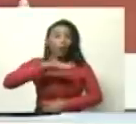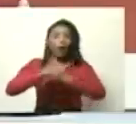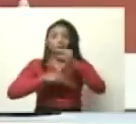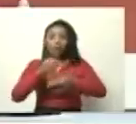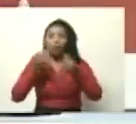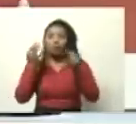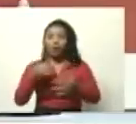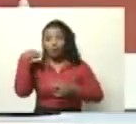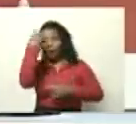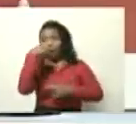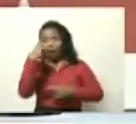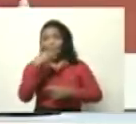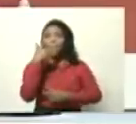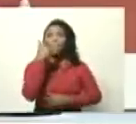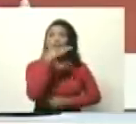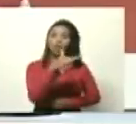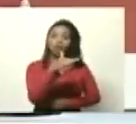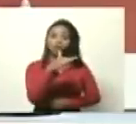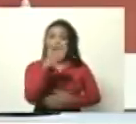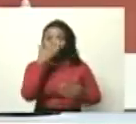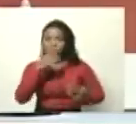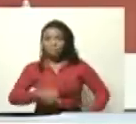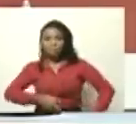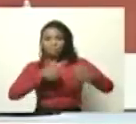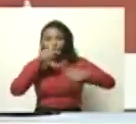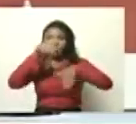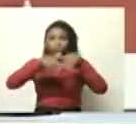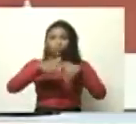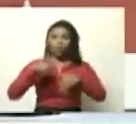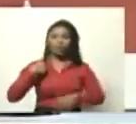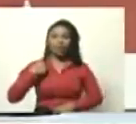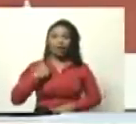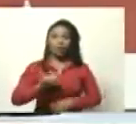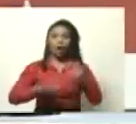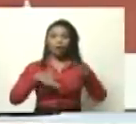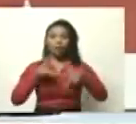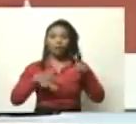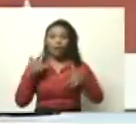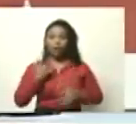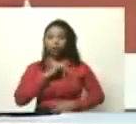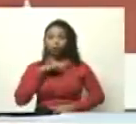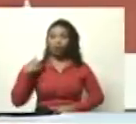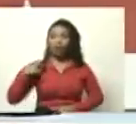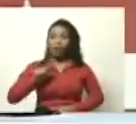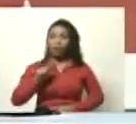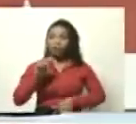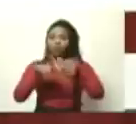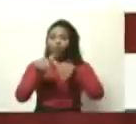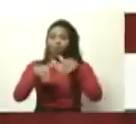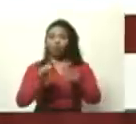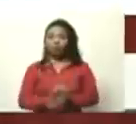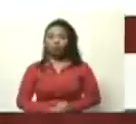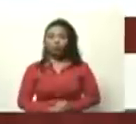a las próximas confrontaciones electorales que tengamos, eventos electorales que nosotros tengamos, elecciones, pues.